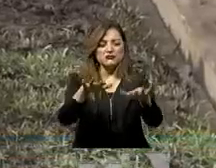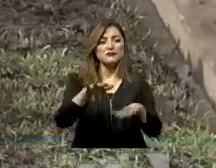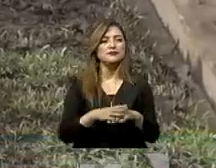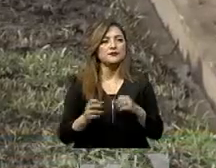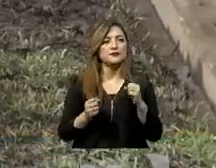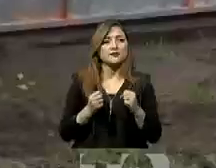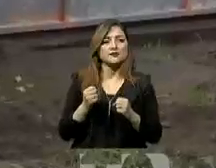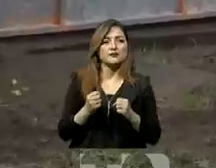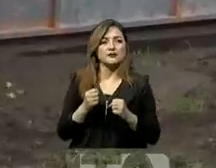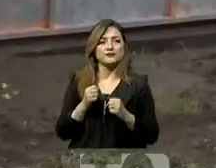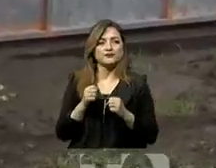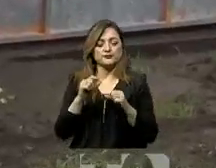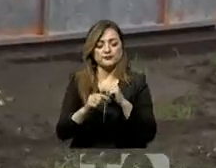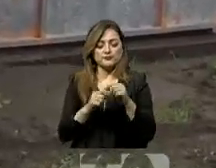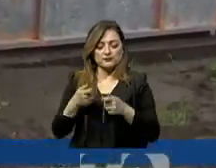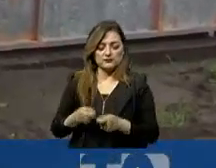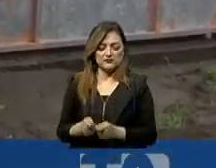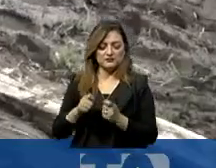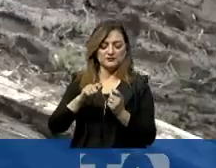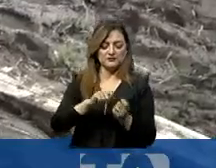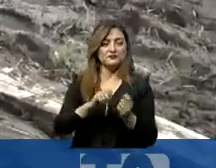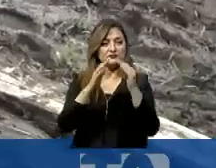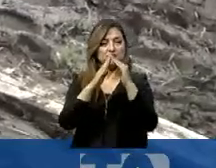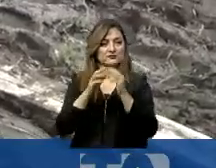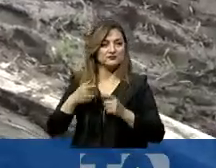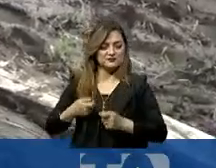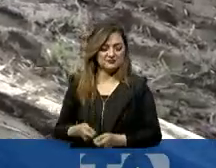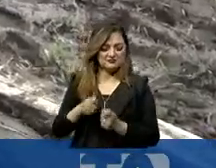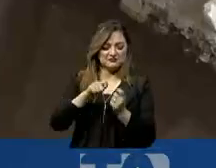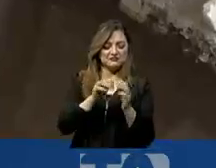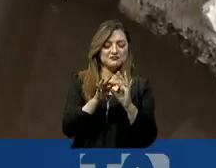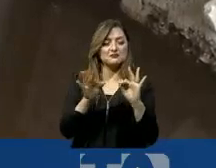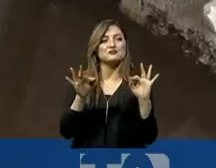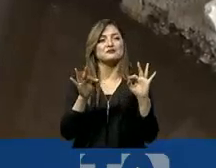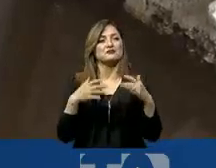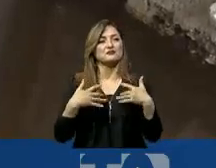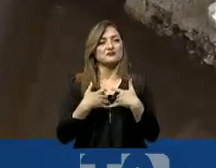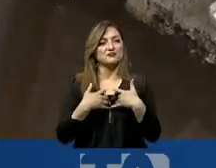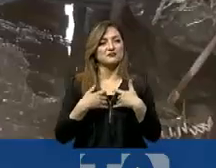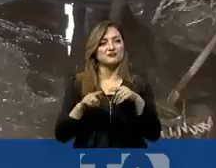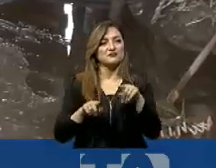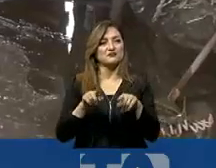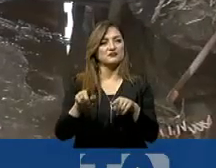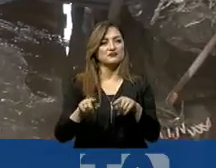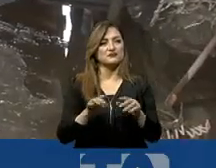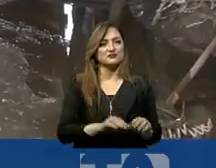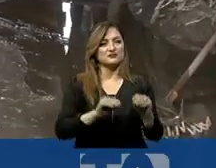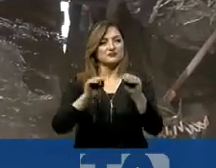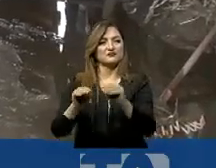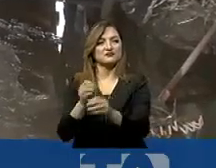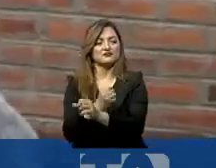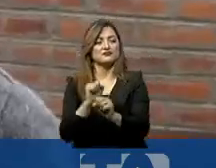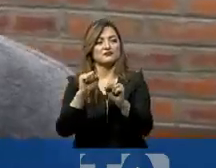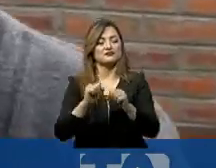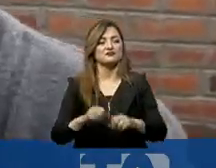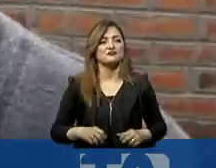moradores tuvieron que ir sacando el agua y el lodo que ingresaron a sus viviendas. Animales menores tuvieron que ser puestos a buen